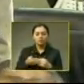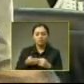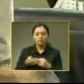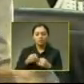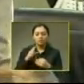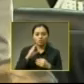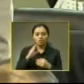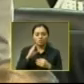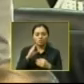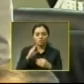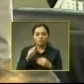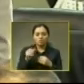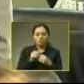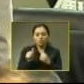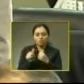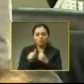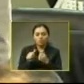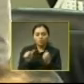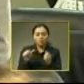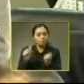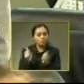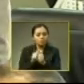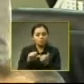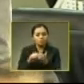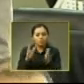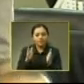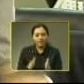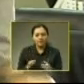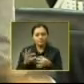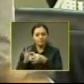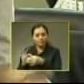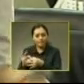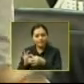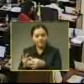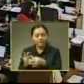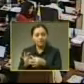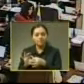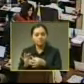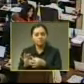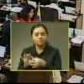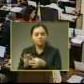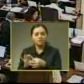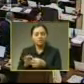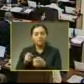comunicadores sociales, dueños de los medios de comunicación que están aquí,